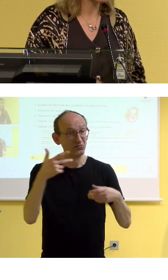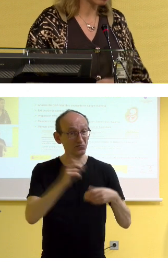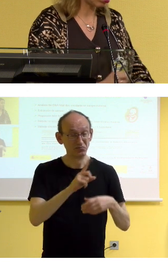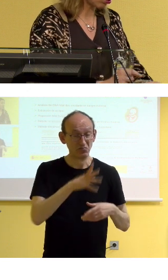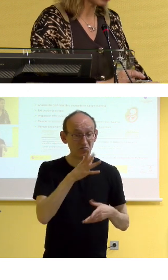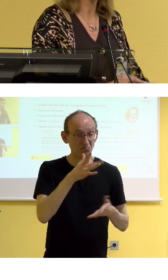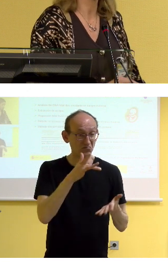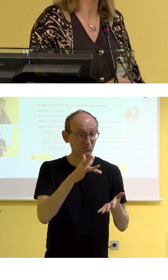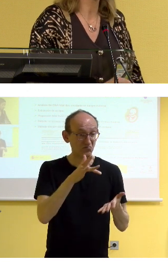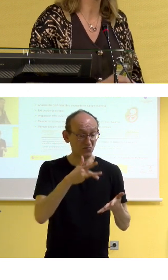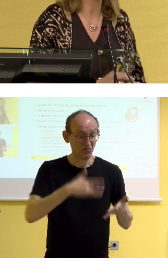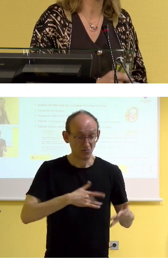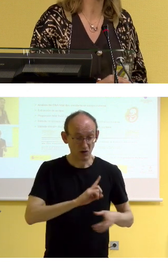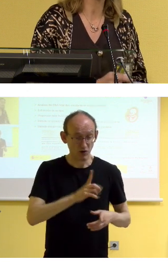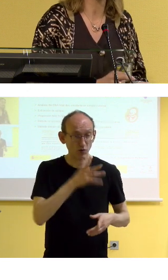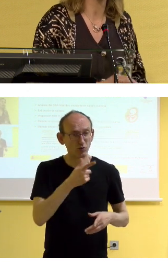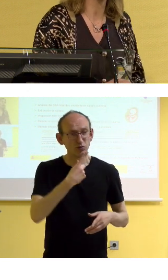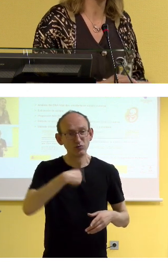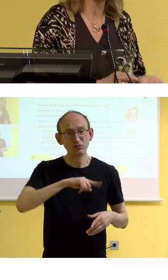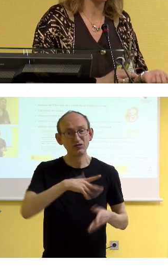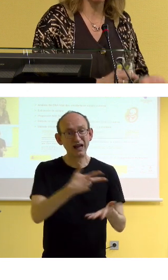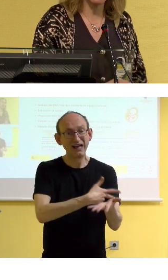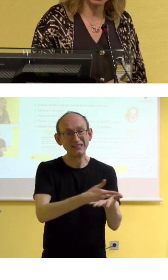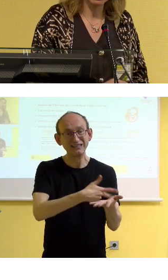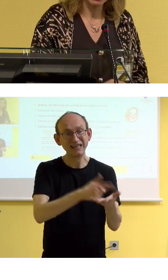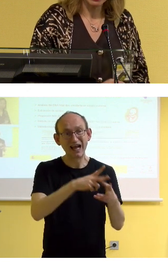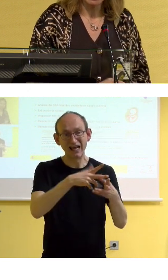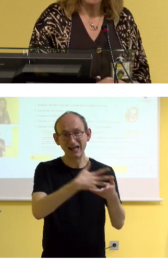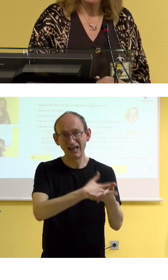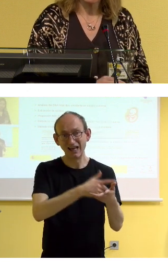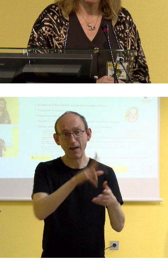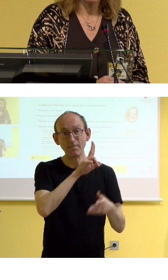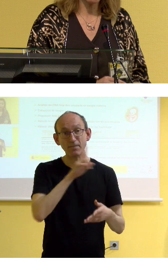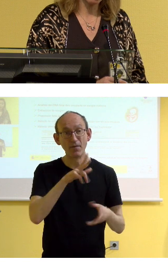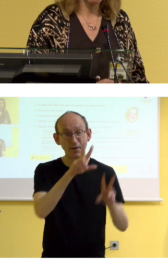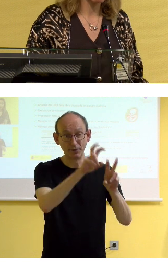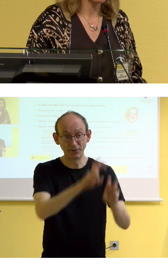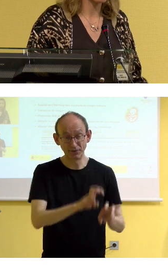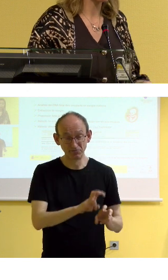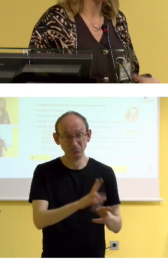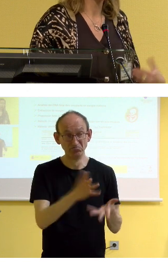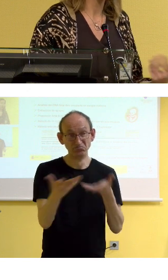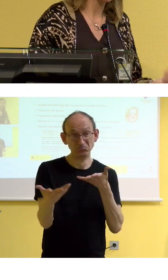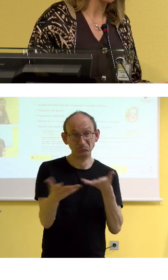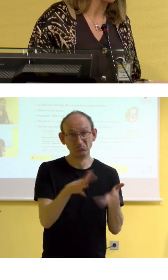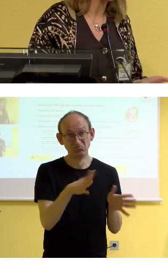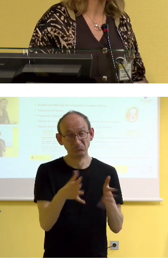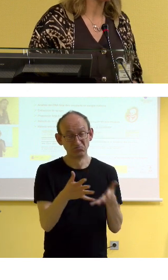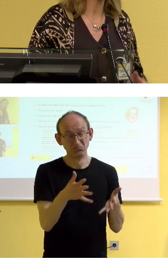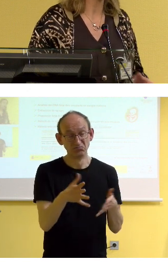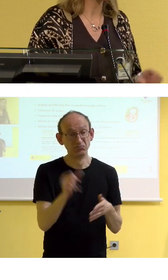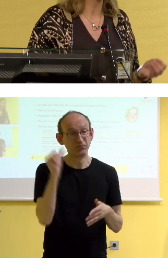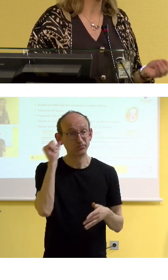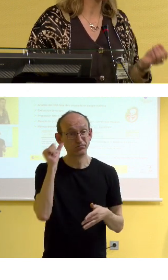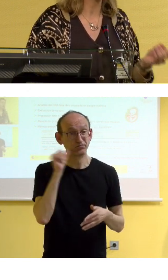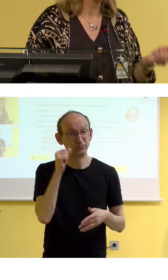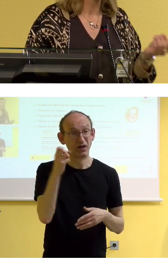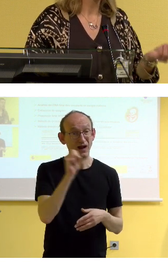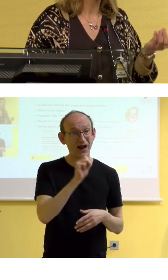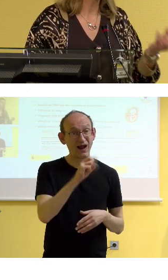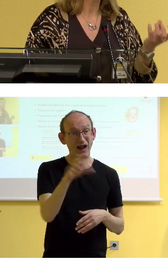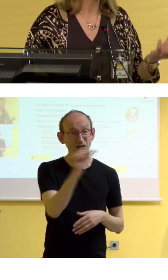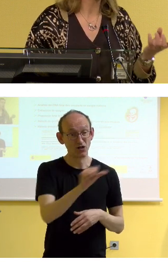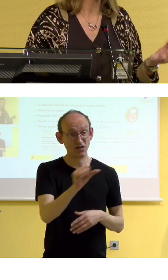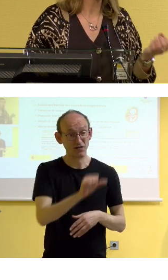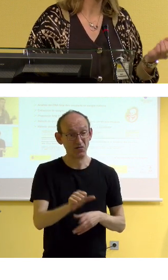invasiva porque nosotros lo que hacemos es una analítica de sangre a la madre, se hace en torno a las 14 semanas para que haya